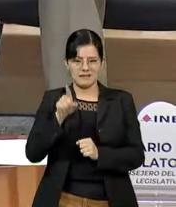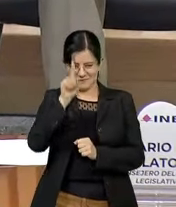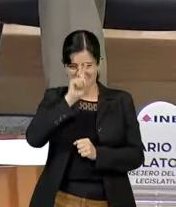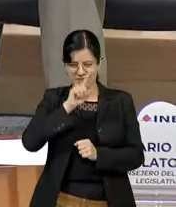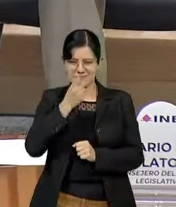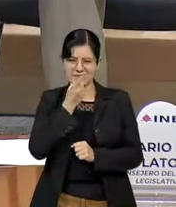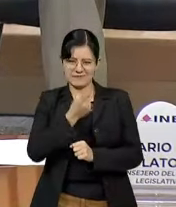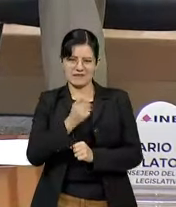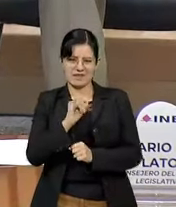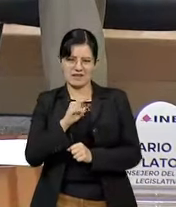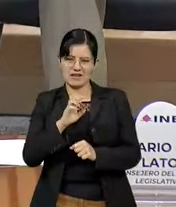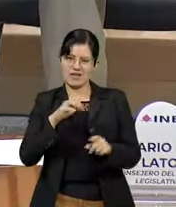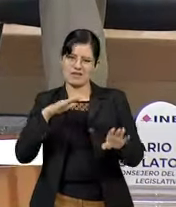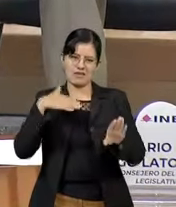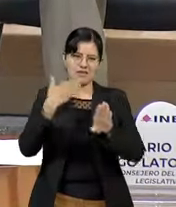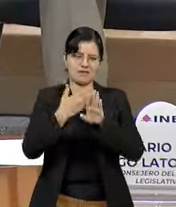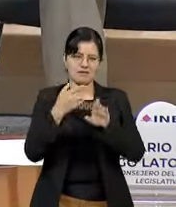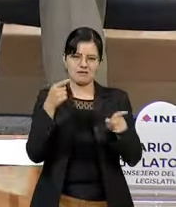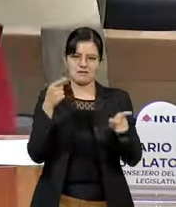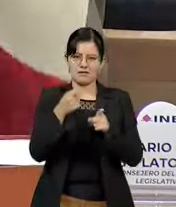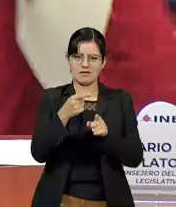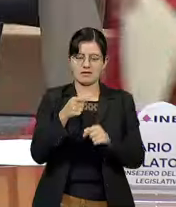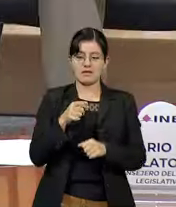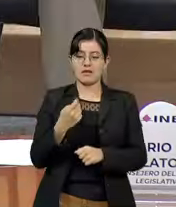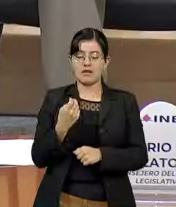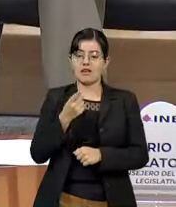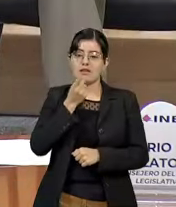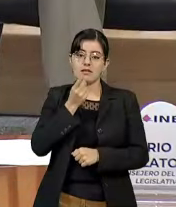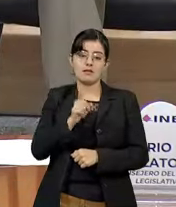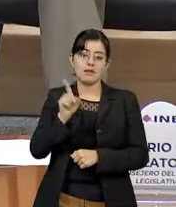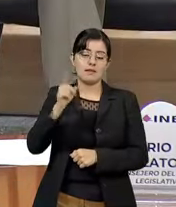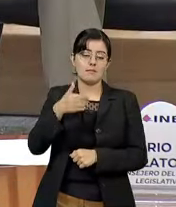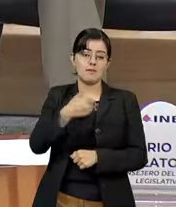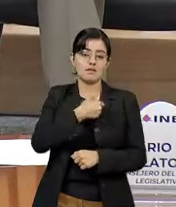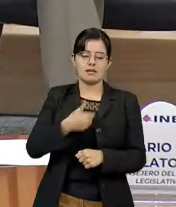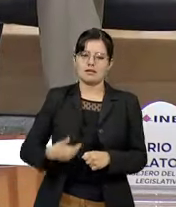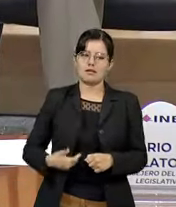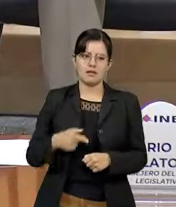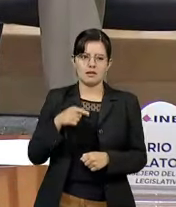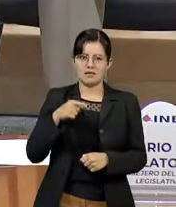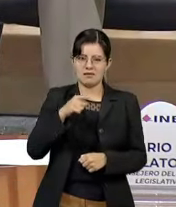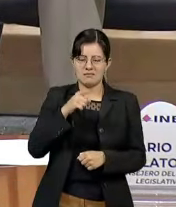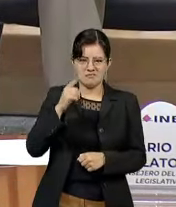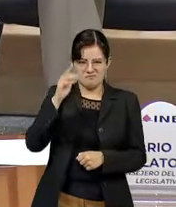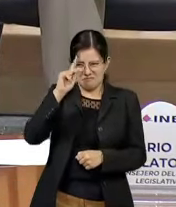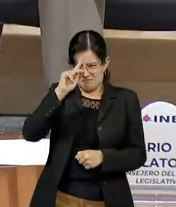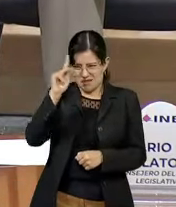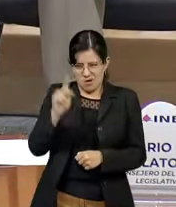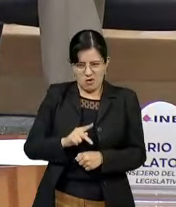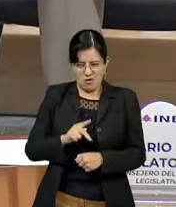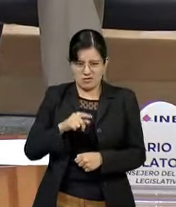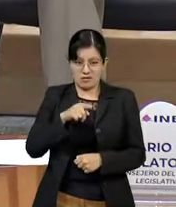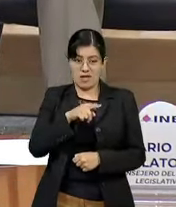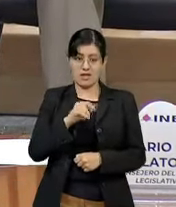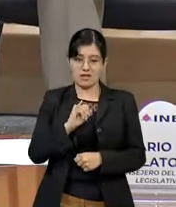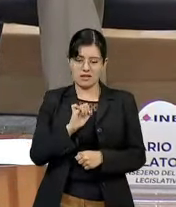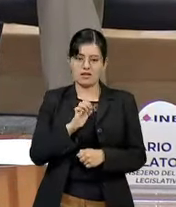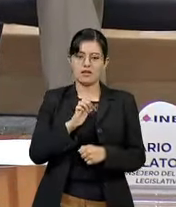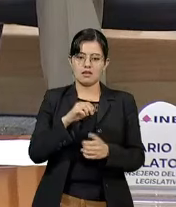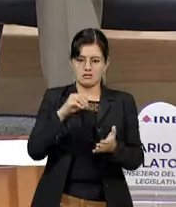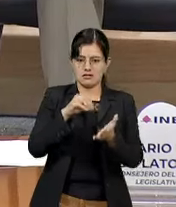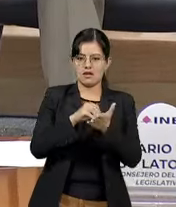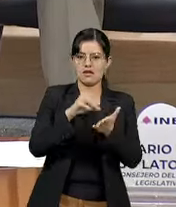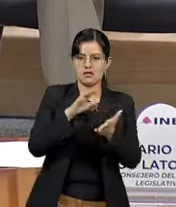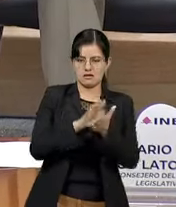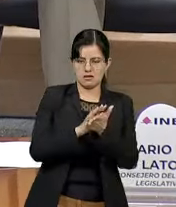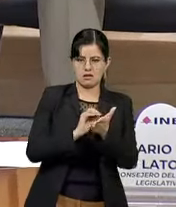participante pues está peor que el INE así expresó el diputado federal el INE por lo menos te registraba aunque